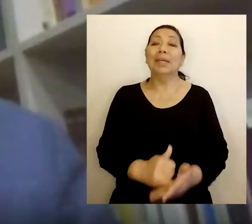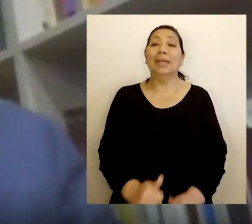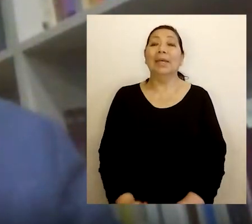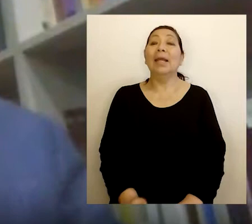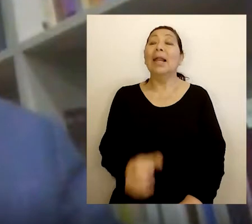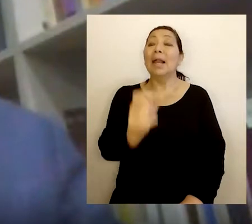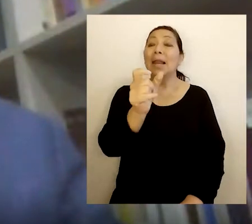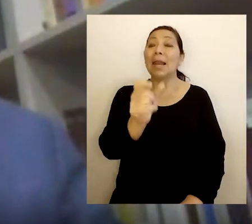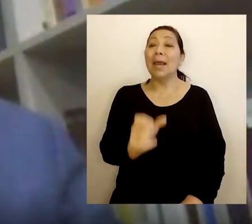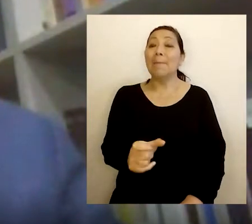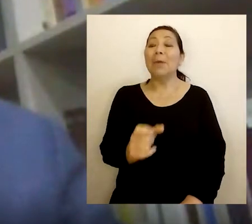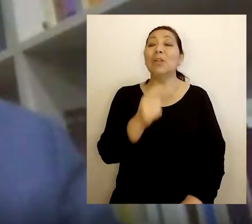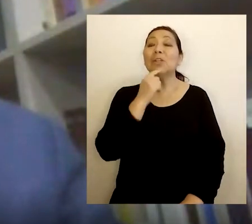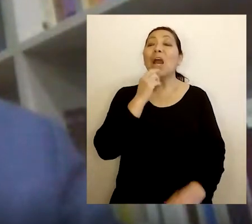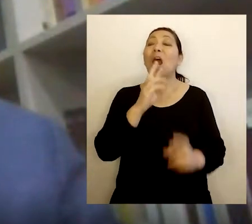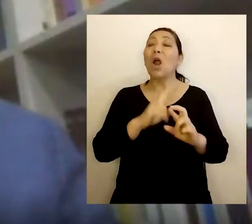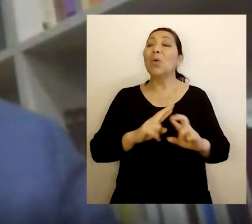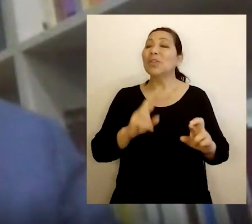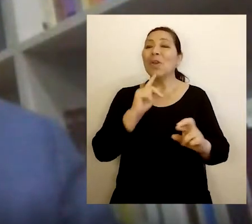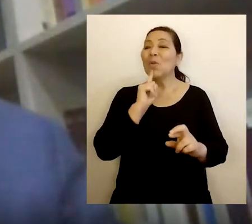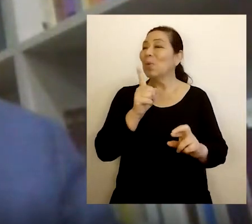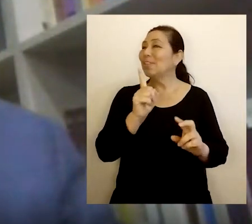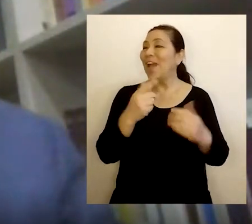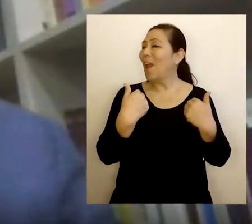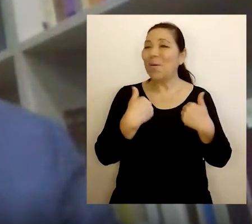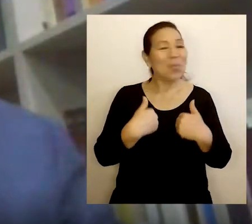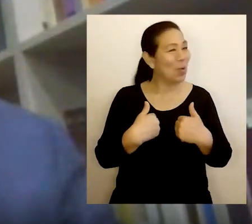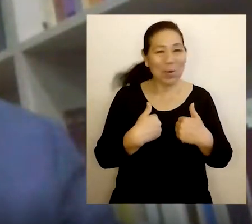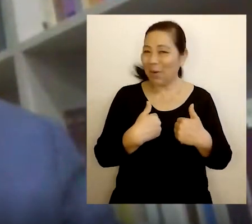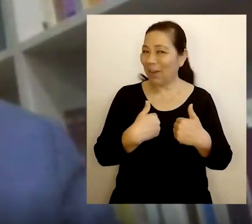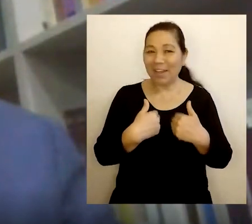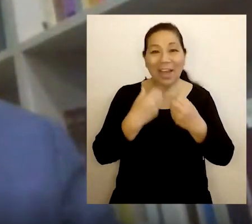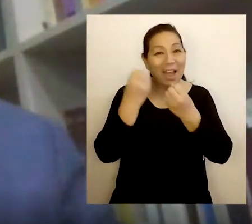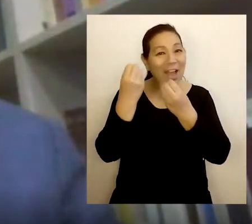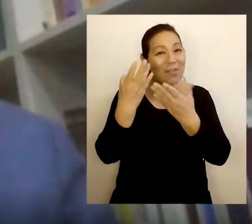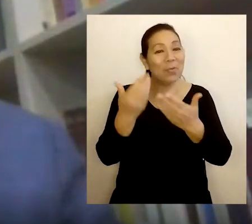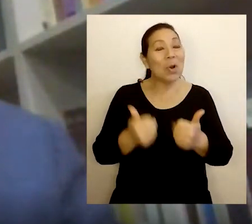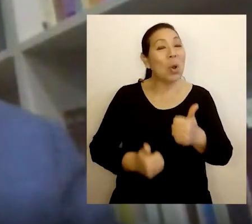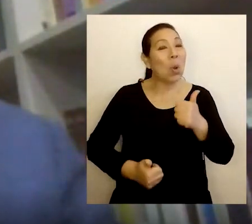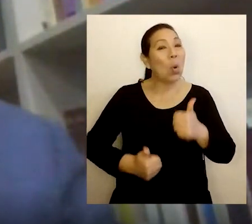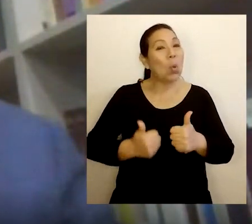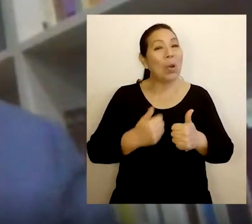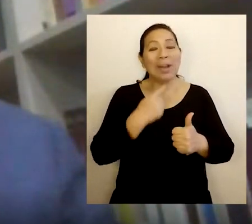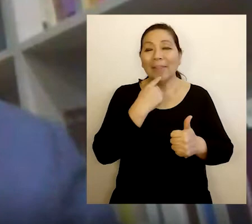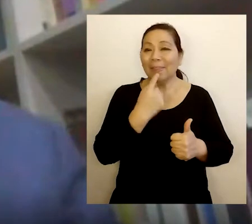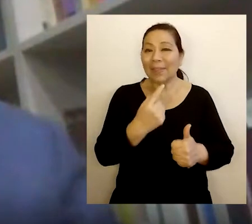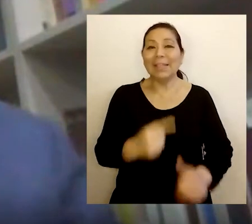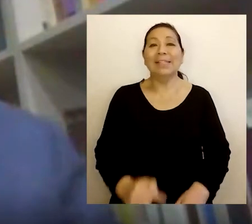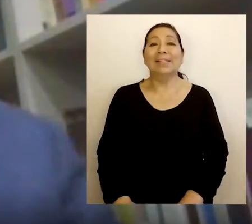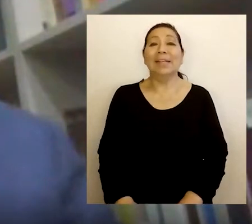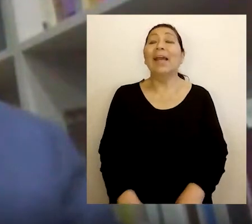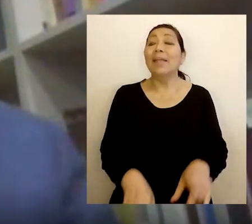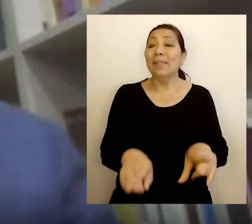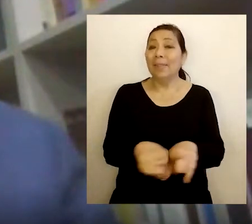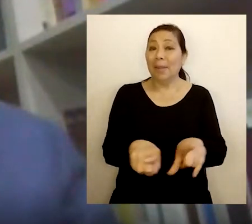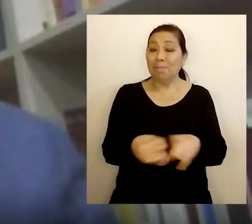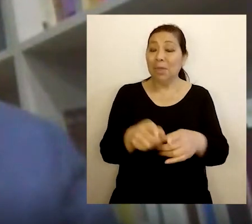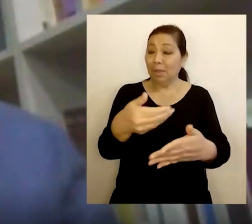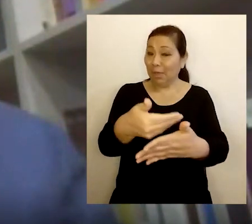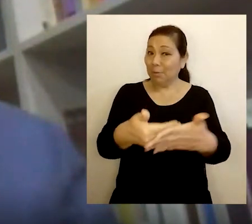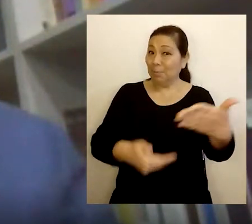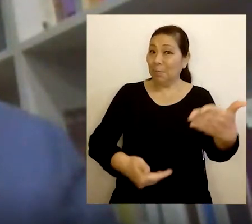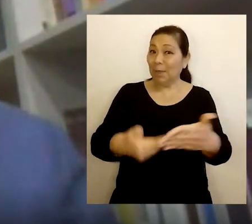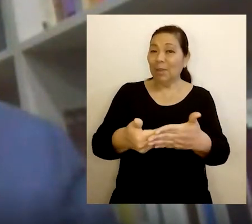la persona que ha participado en la audiencia no era abogado, hay informes en los cuales se establece, y eso también obra en el